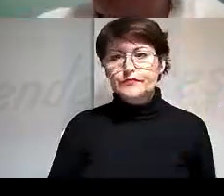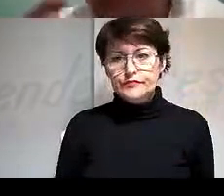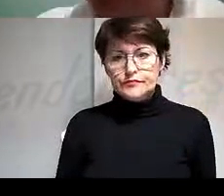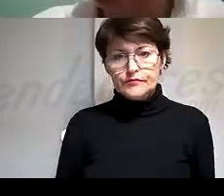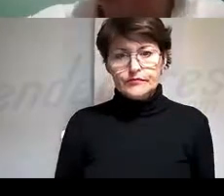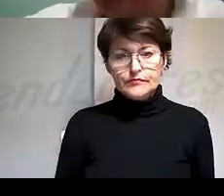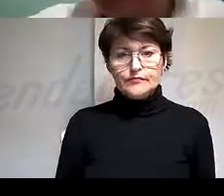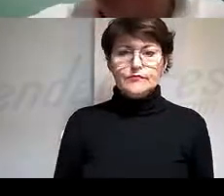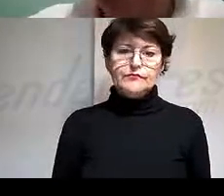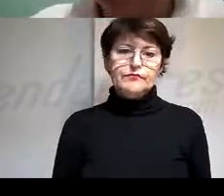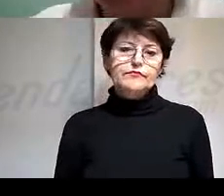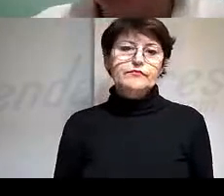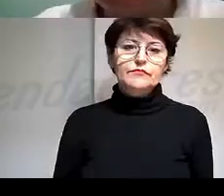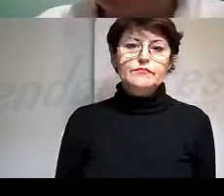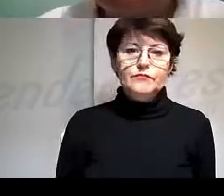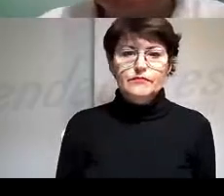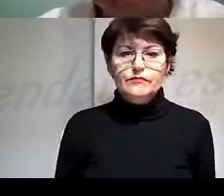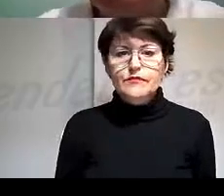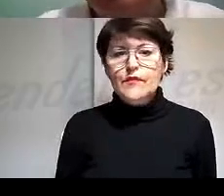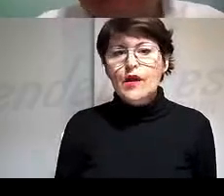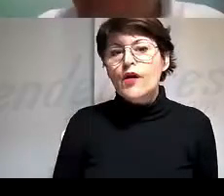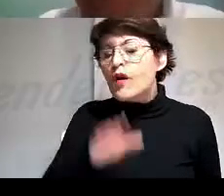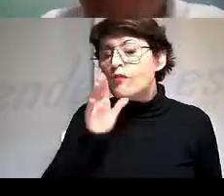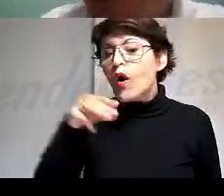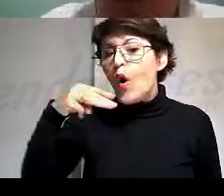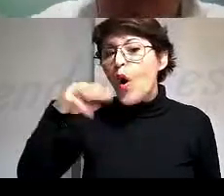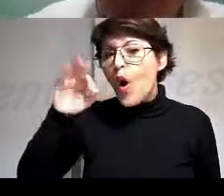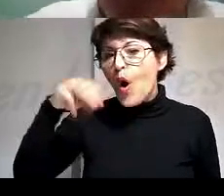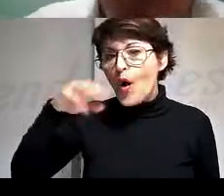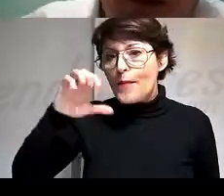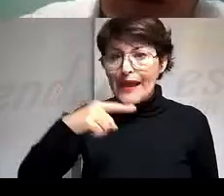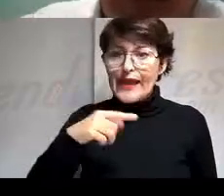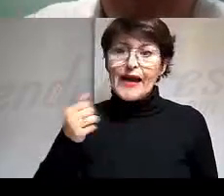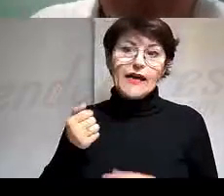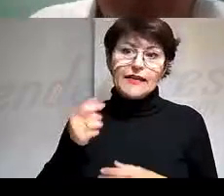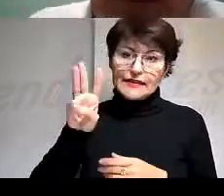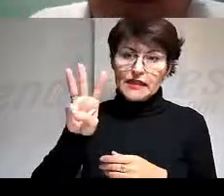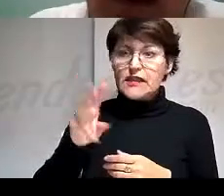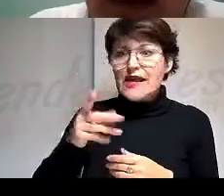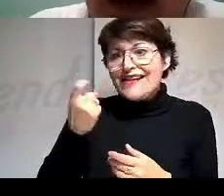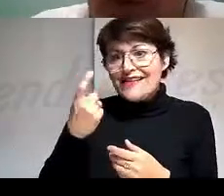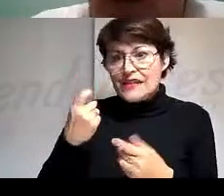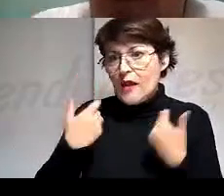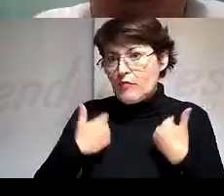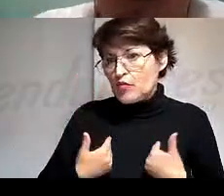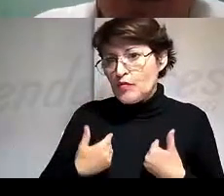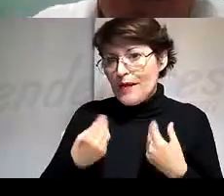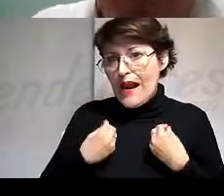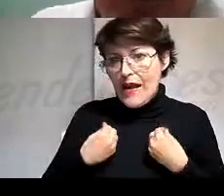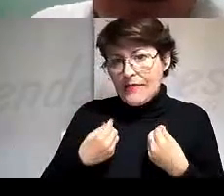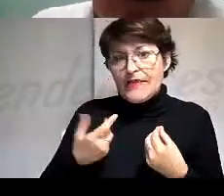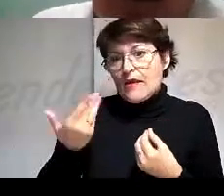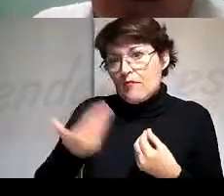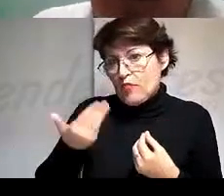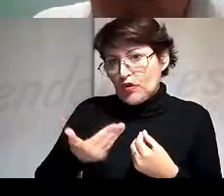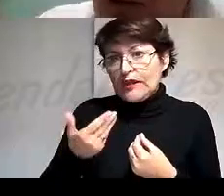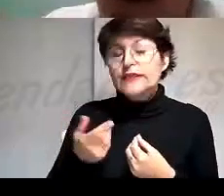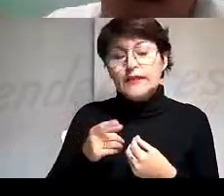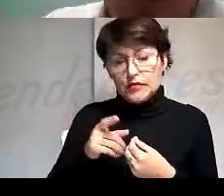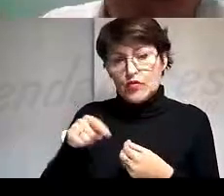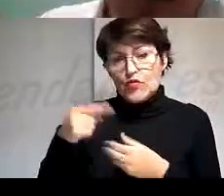grasos concretos que tienen una función concreta y que tienen muchísimos beneficios, que son aplicables en muchas patologías o en